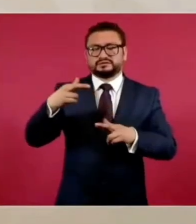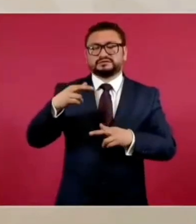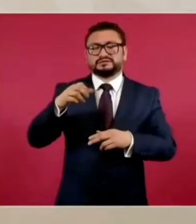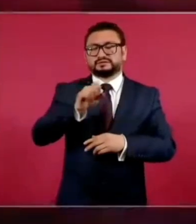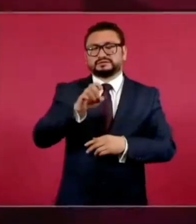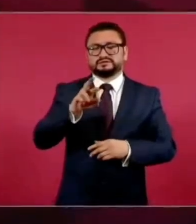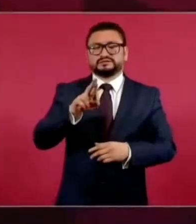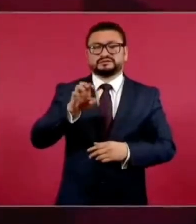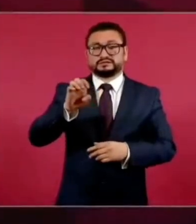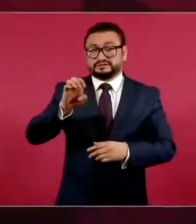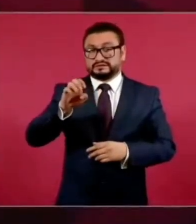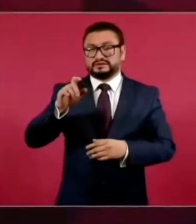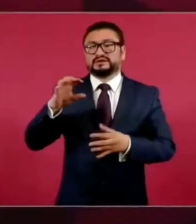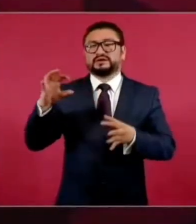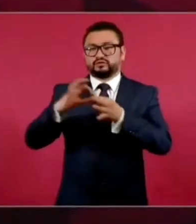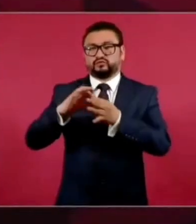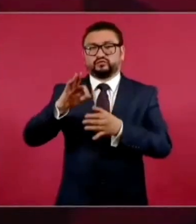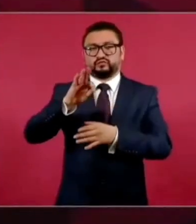Y cuando